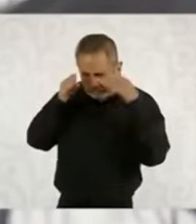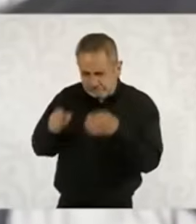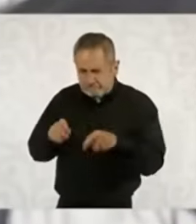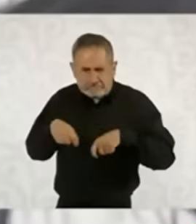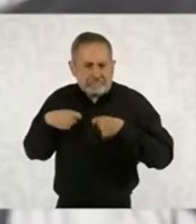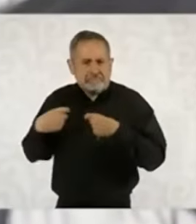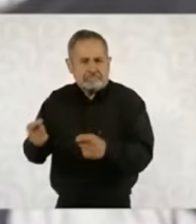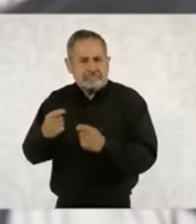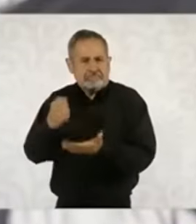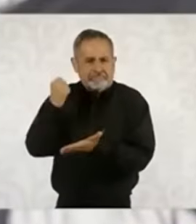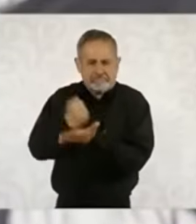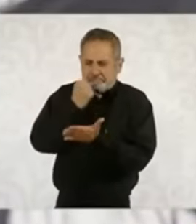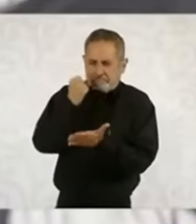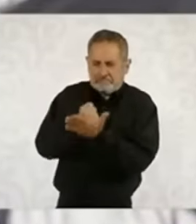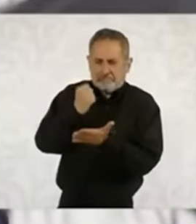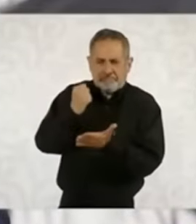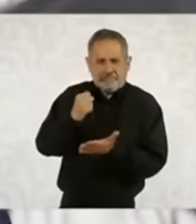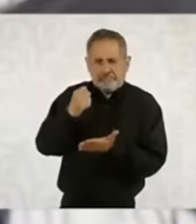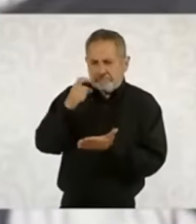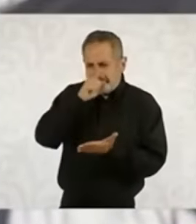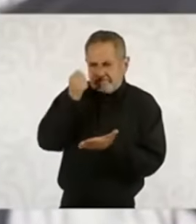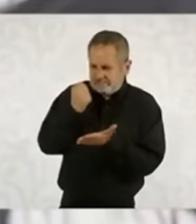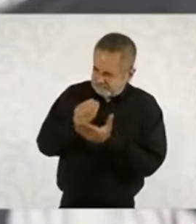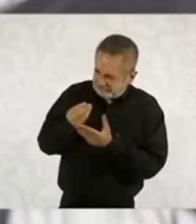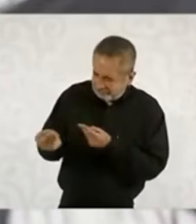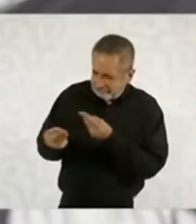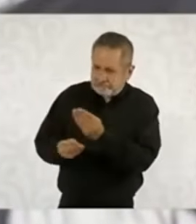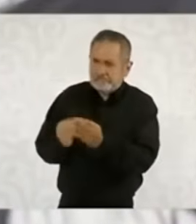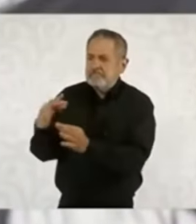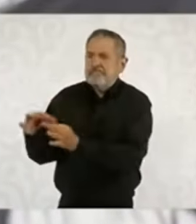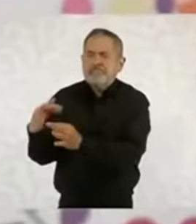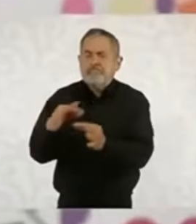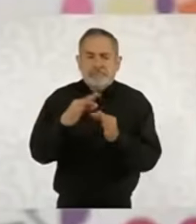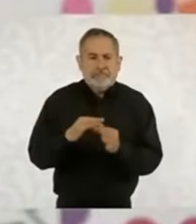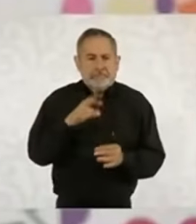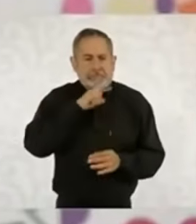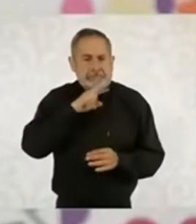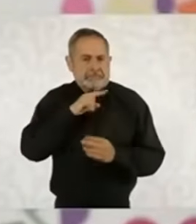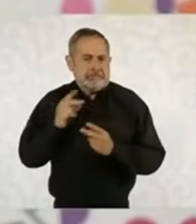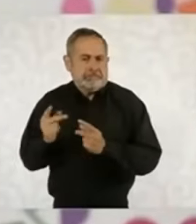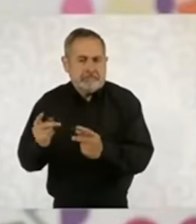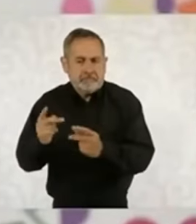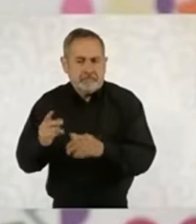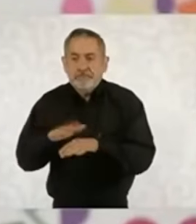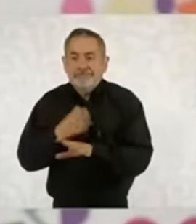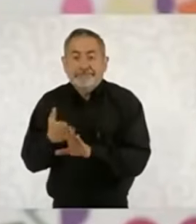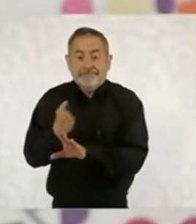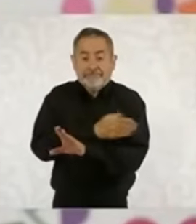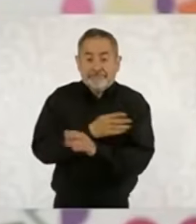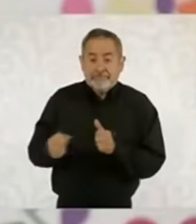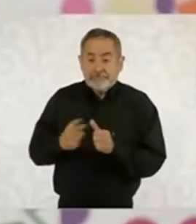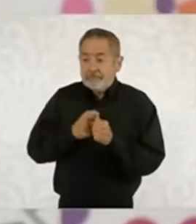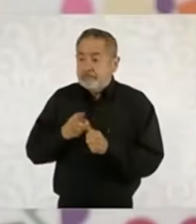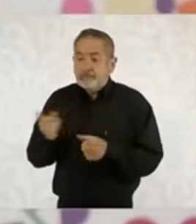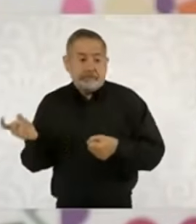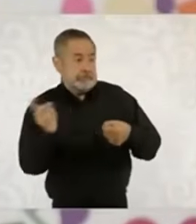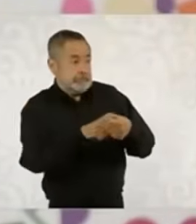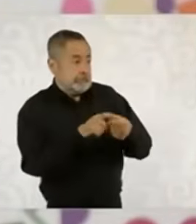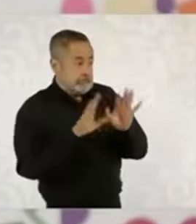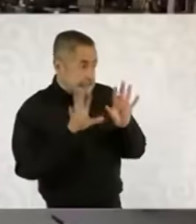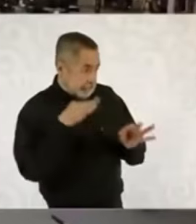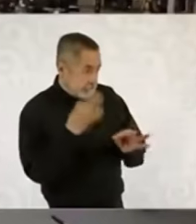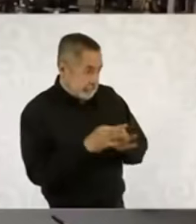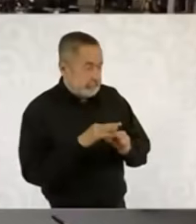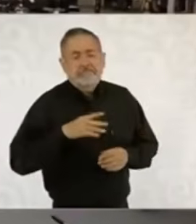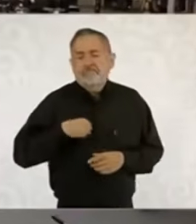en ya las acciones de regularización por un ritmo mucho más rápido, dado que ya tenemos esta facultad de dominio que acabo de